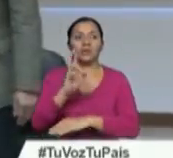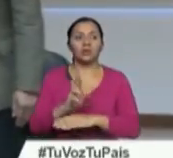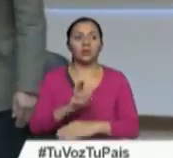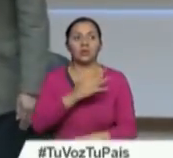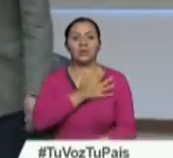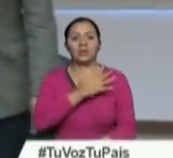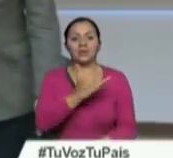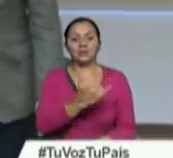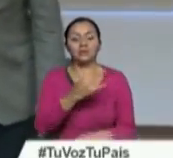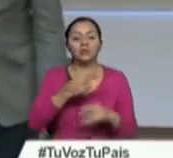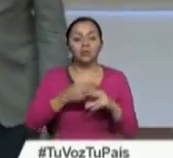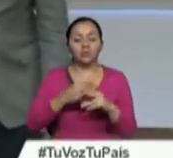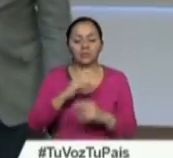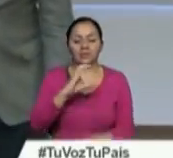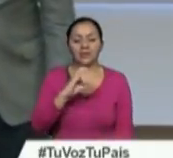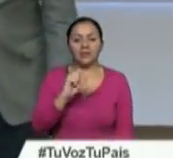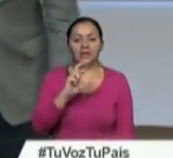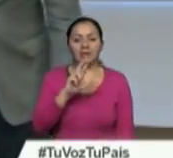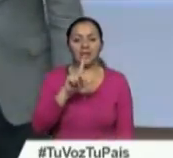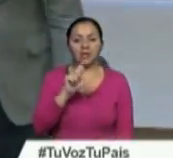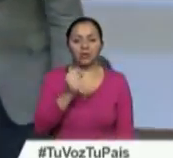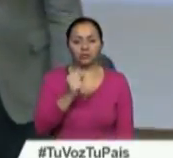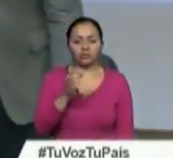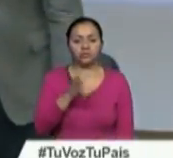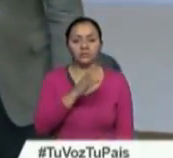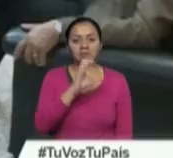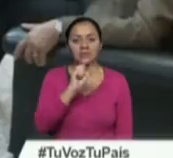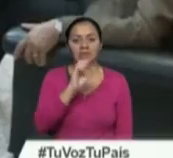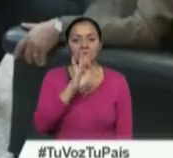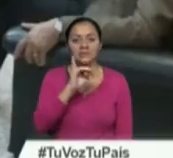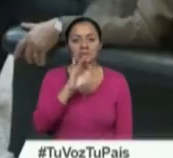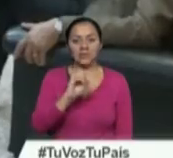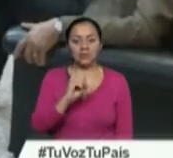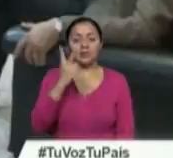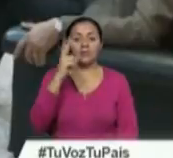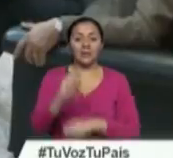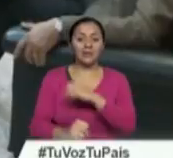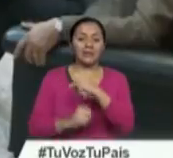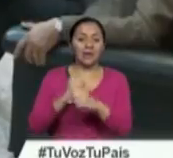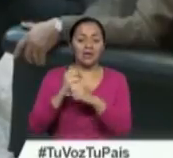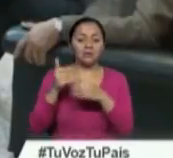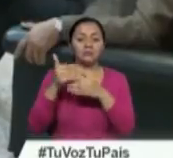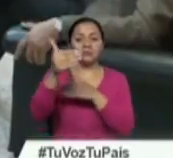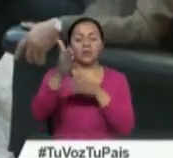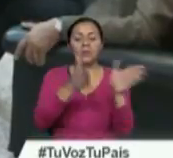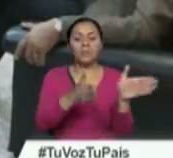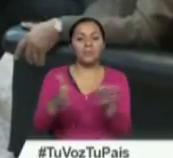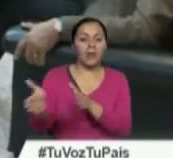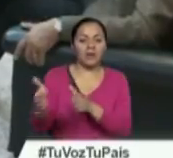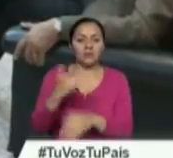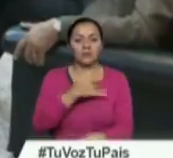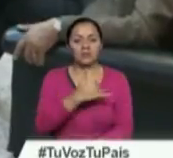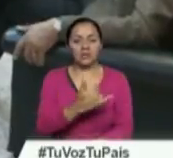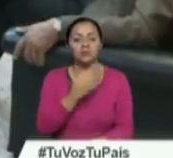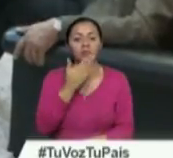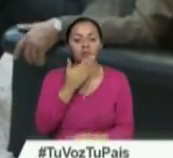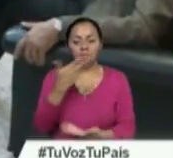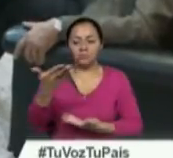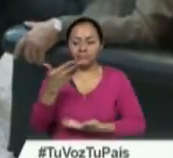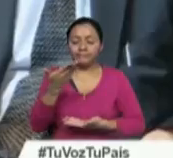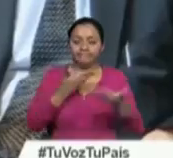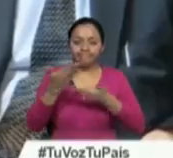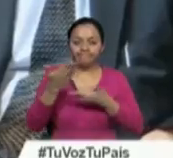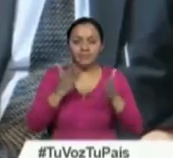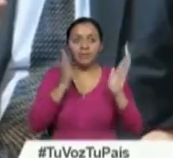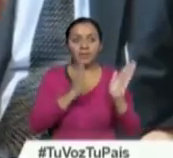Carlos Castillo, para presentar el plan de 20 años elaborado por la comunidad intelectual de la Universidad del Conocimiento. Dentro de la